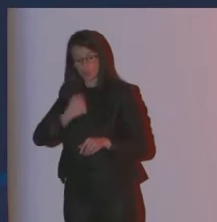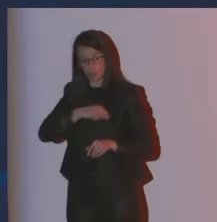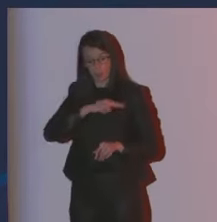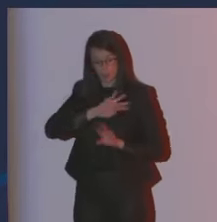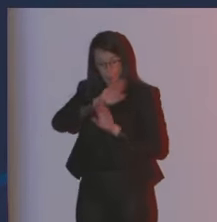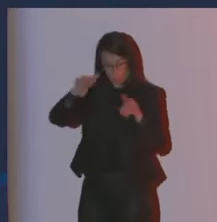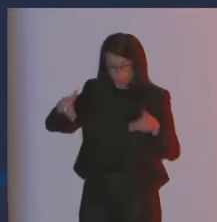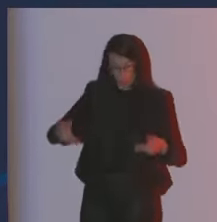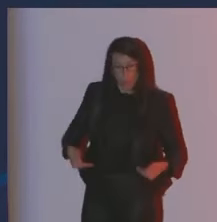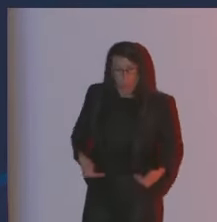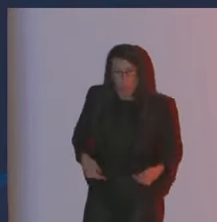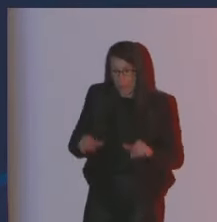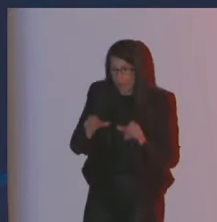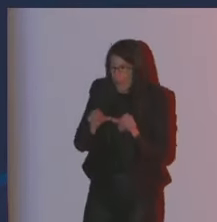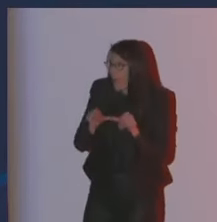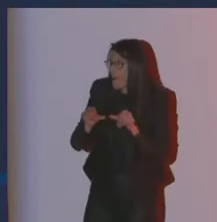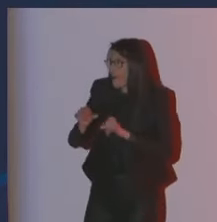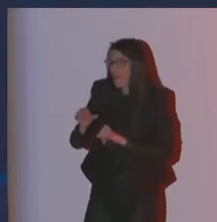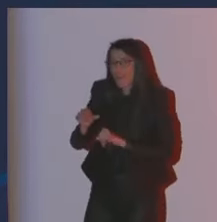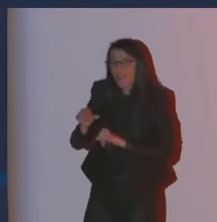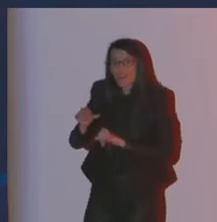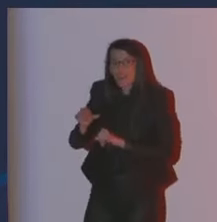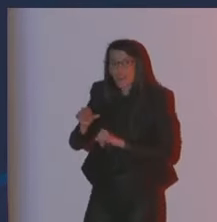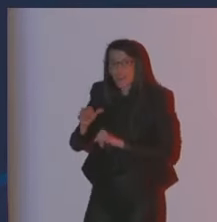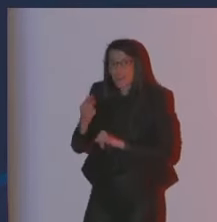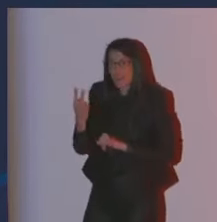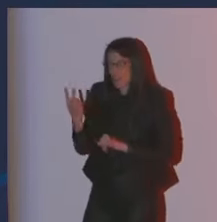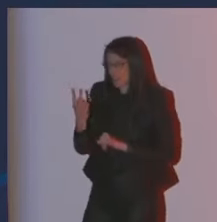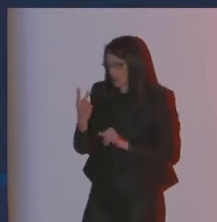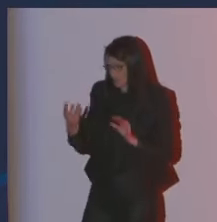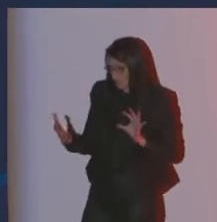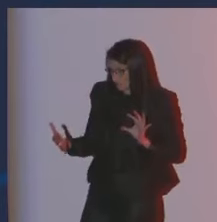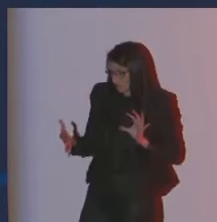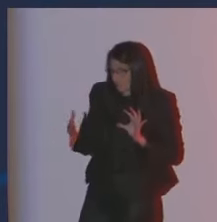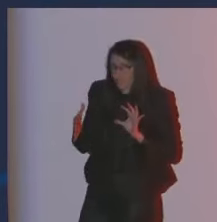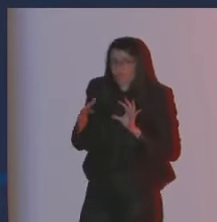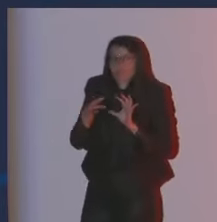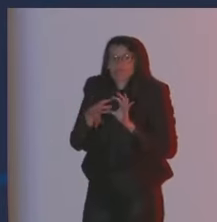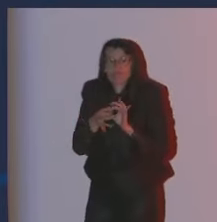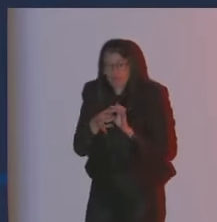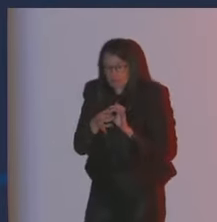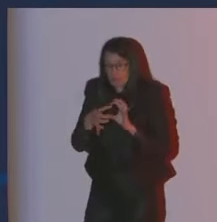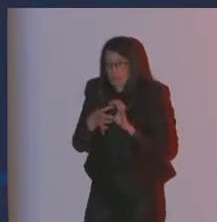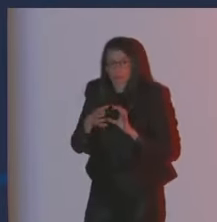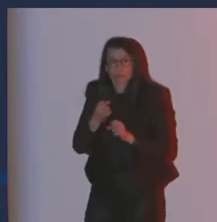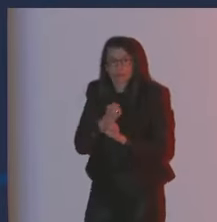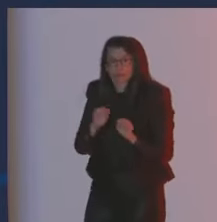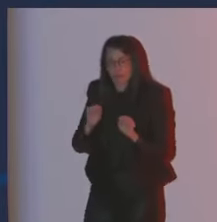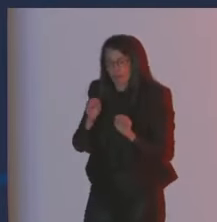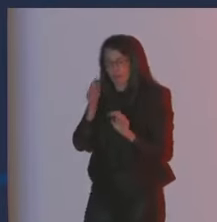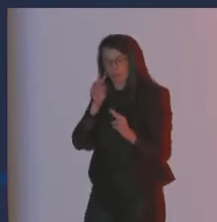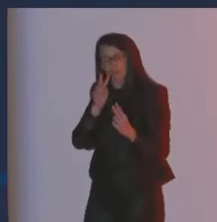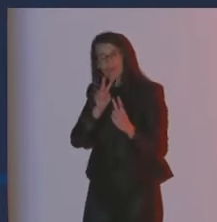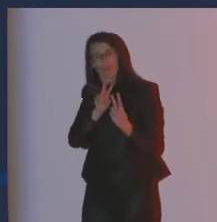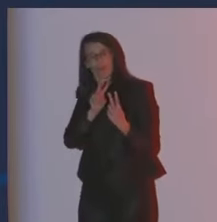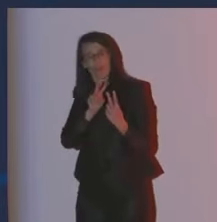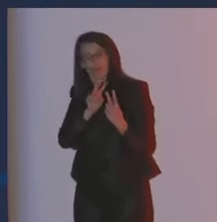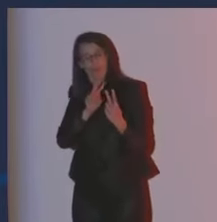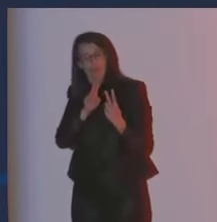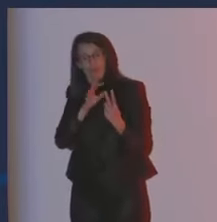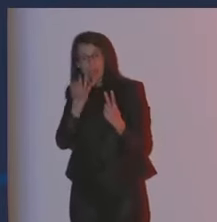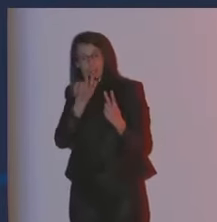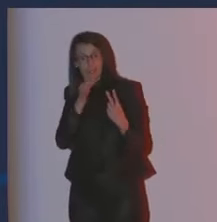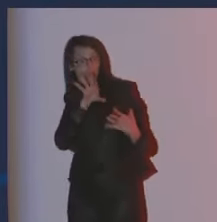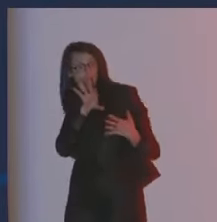desde entonces hemos sido inseparables. En cuanto nos vimos, como se dice ahora, hicimos